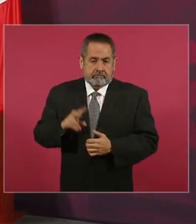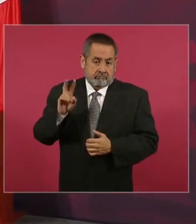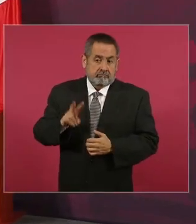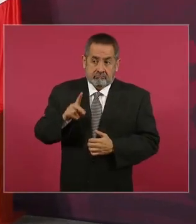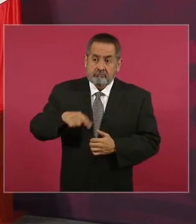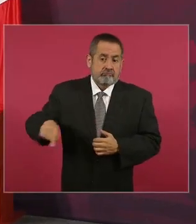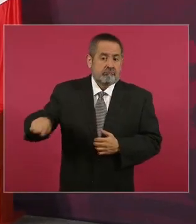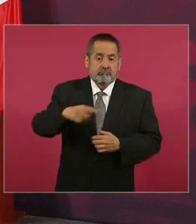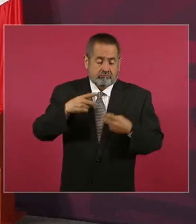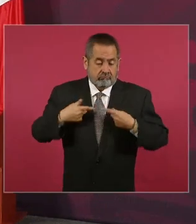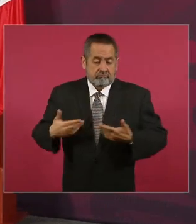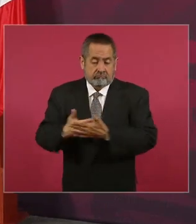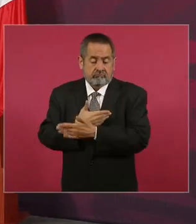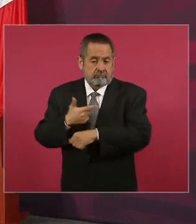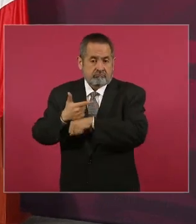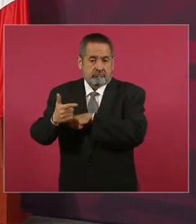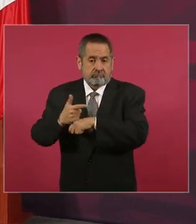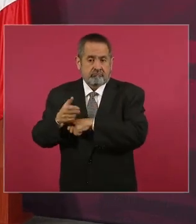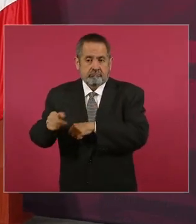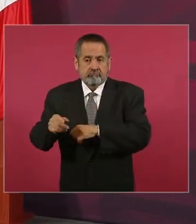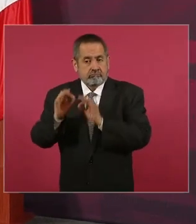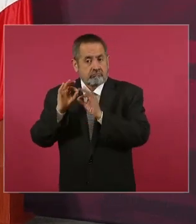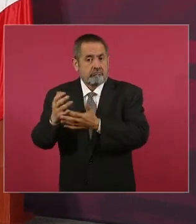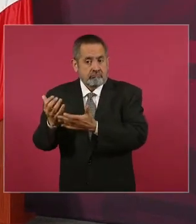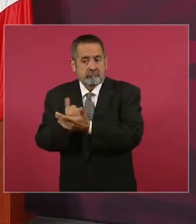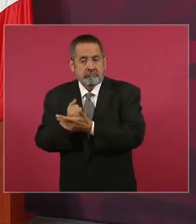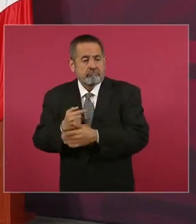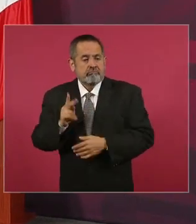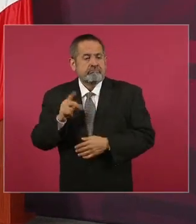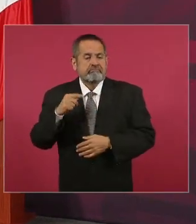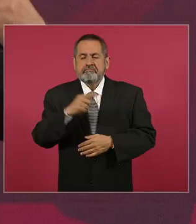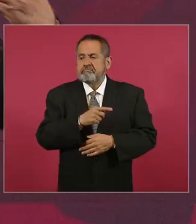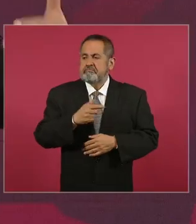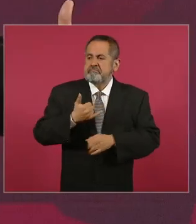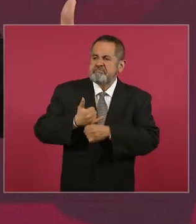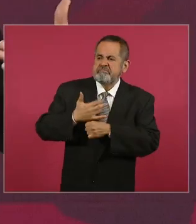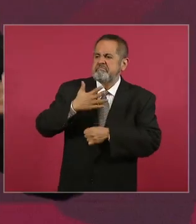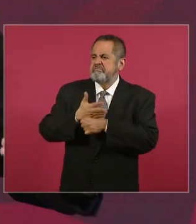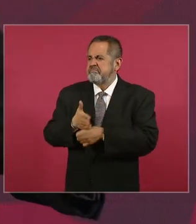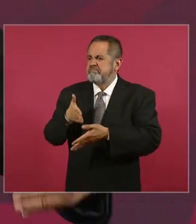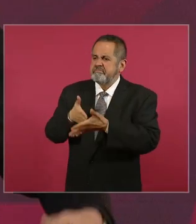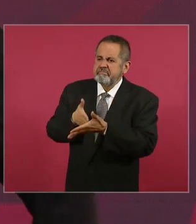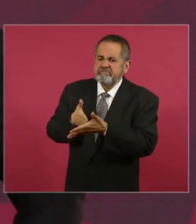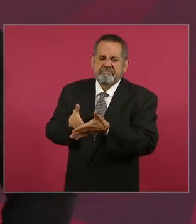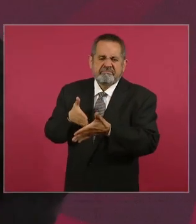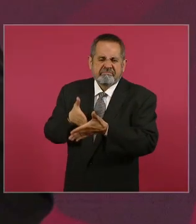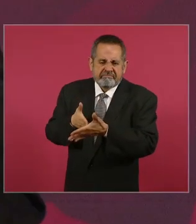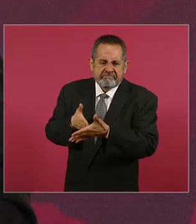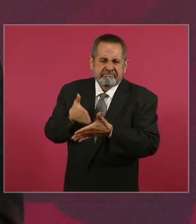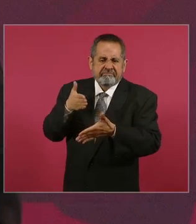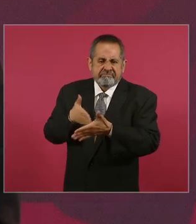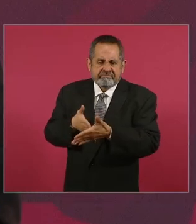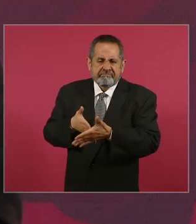guatemaltecos, pues están poniendo obstáculos para que no